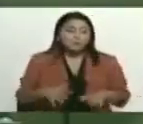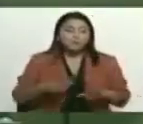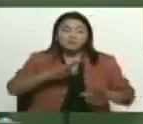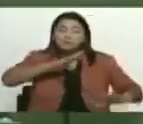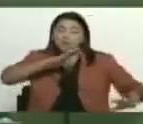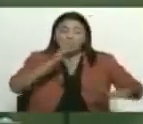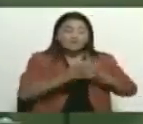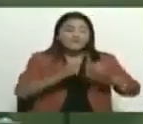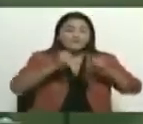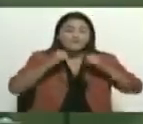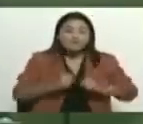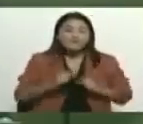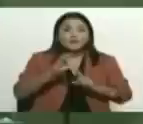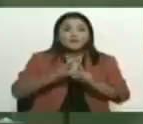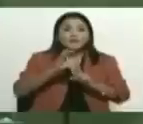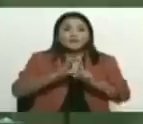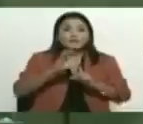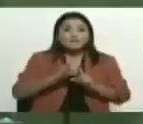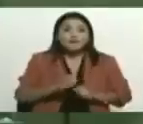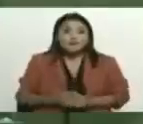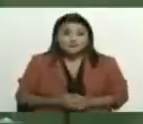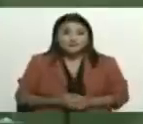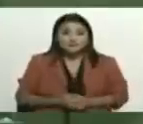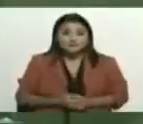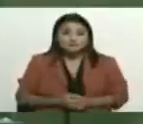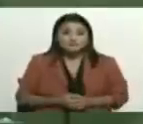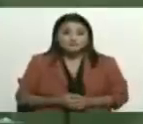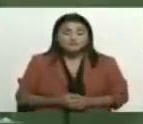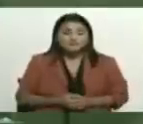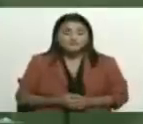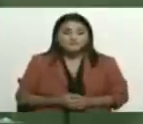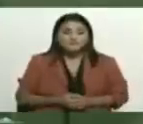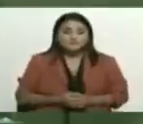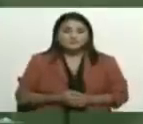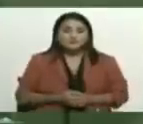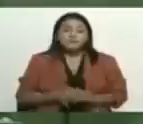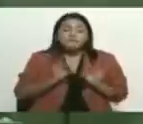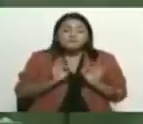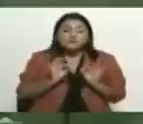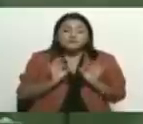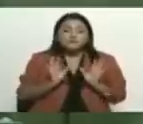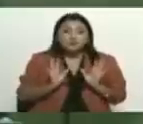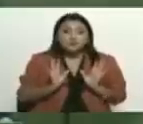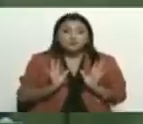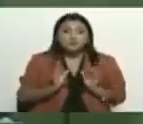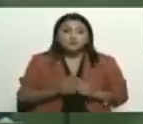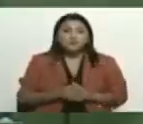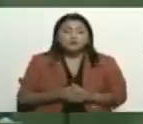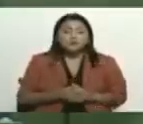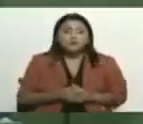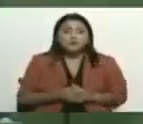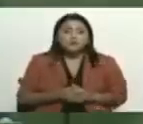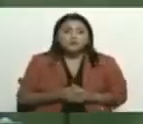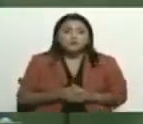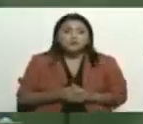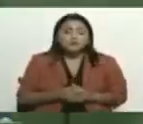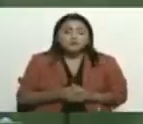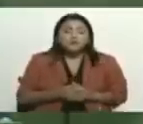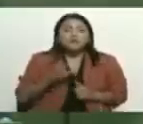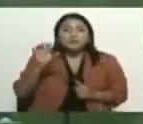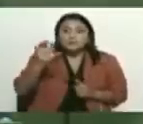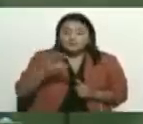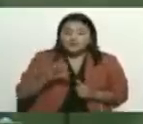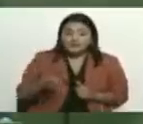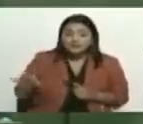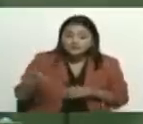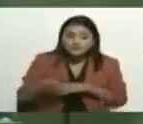climática de carácter existencial para millones de personas, especialmente para nuestras hermanas y hermanos de los pequeños estados insulares